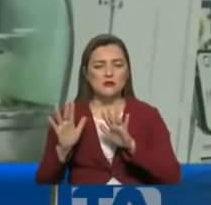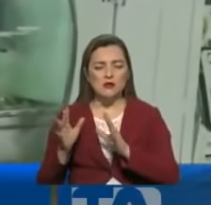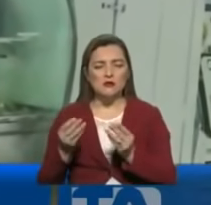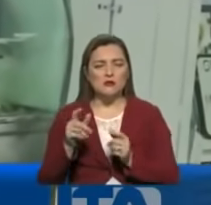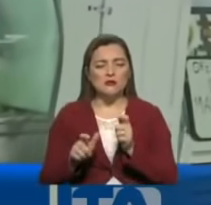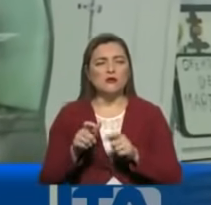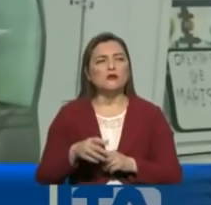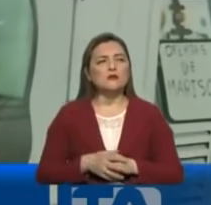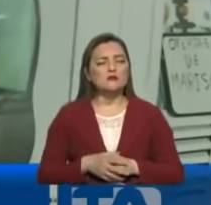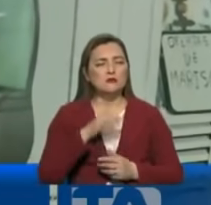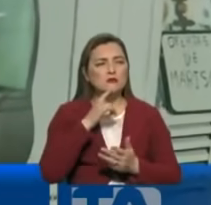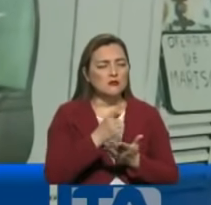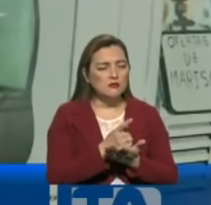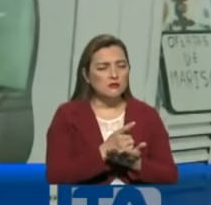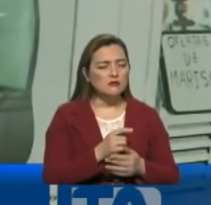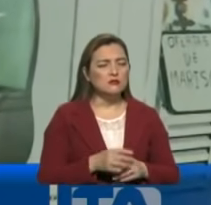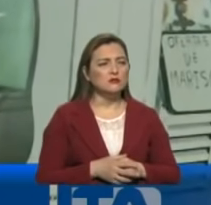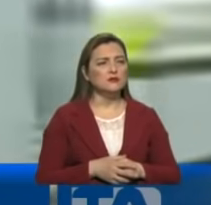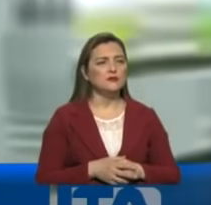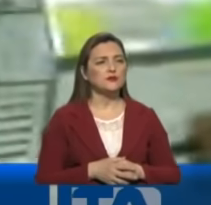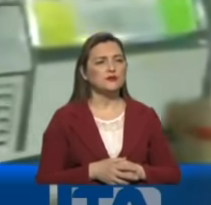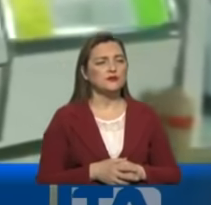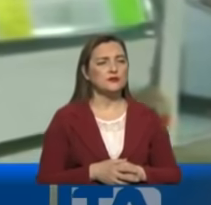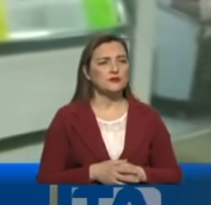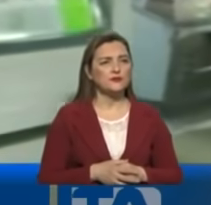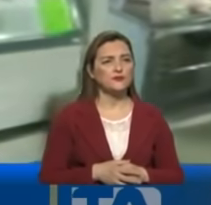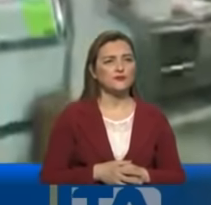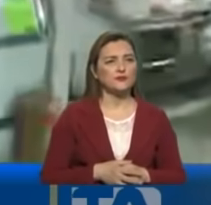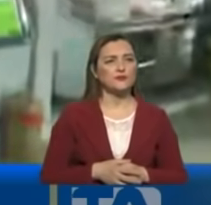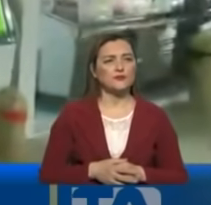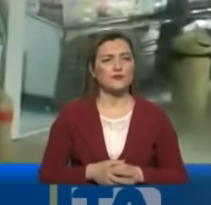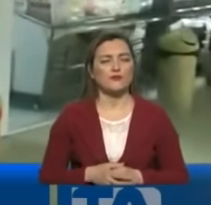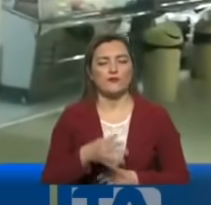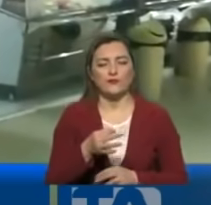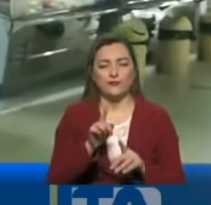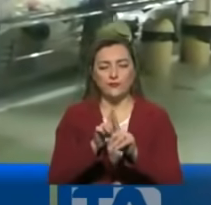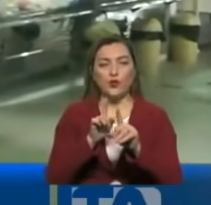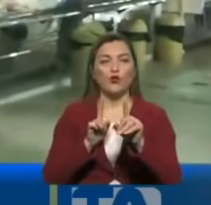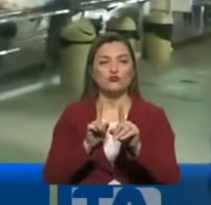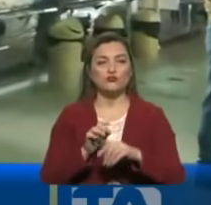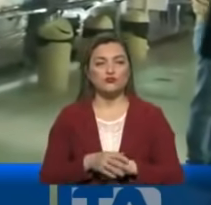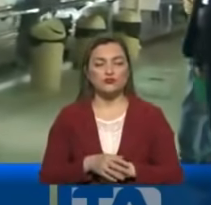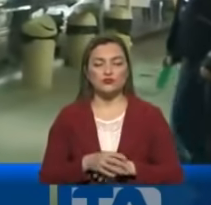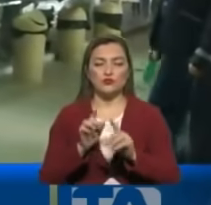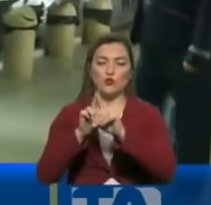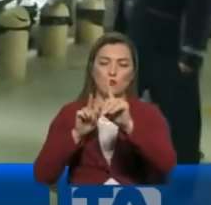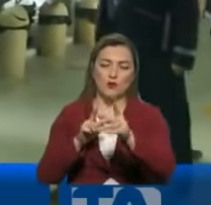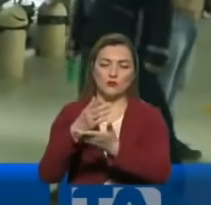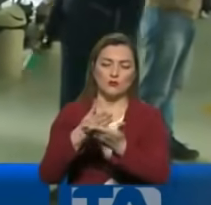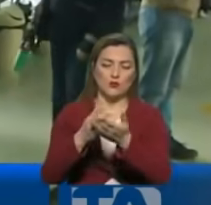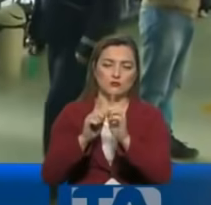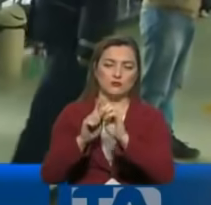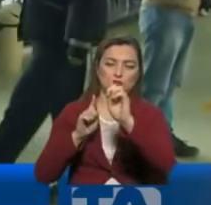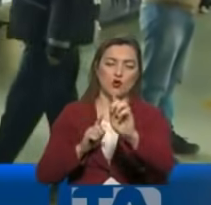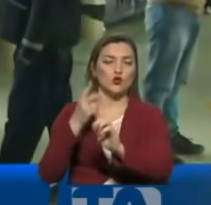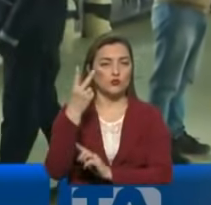aglomeraciones. Así es. No aglomeraciones es el cumplimiento del distanciamiento, es decir, de 1.5 a 2 metros del